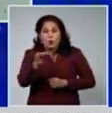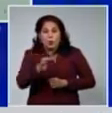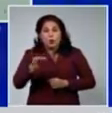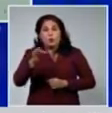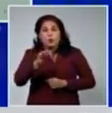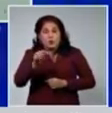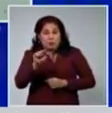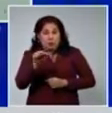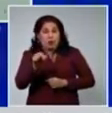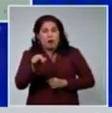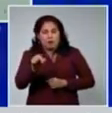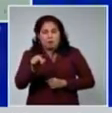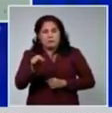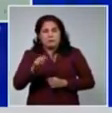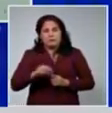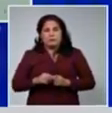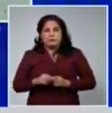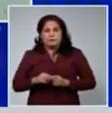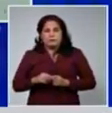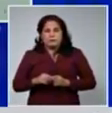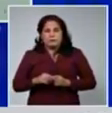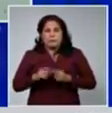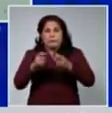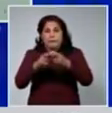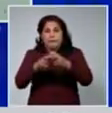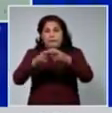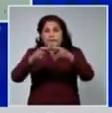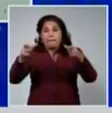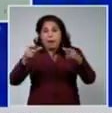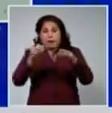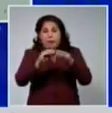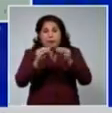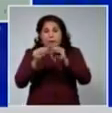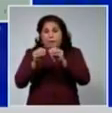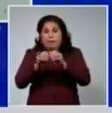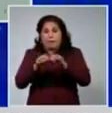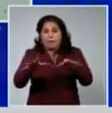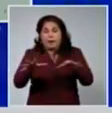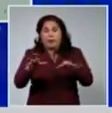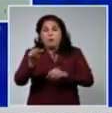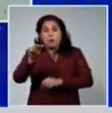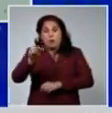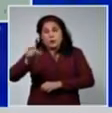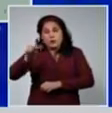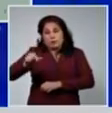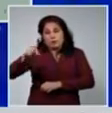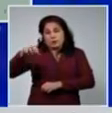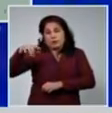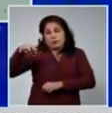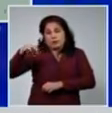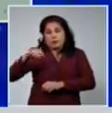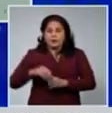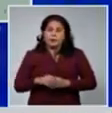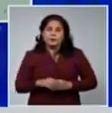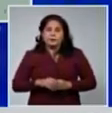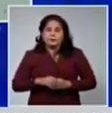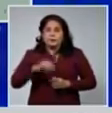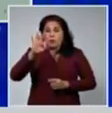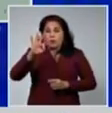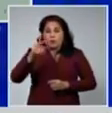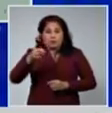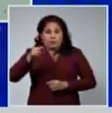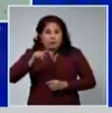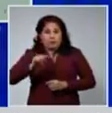municipios pero neuer uno de transmisión en el municipio cabecera lugar de arriba con mucha